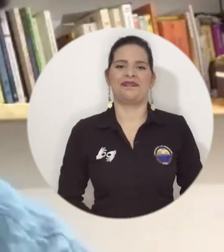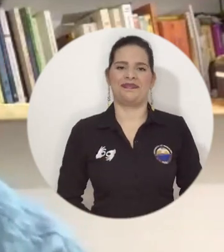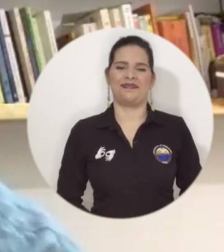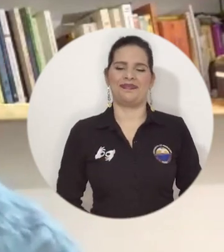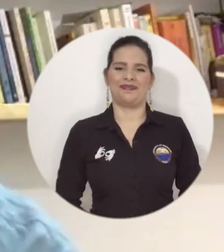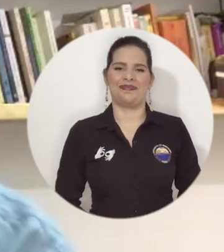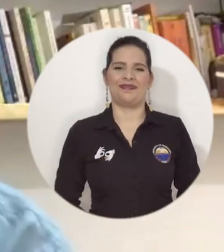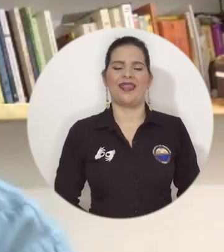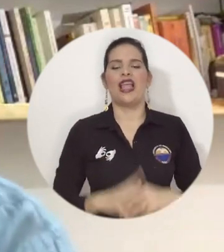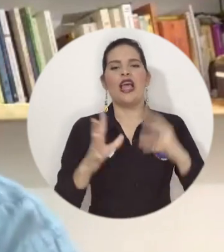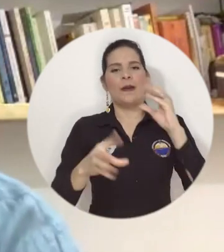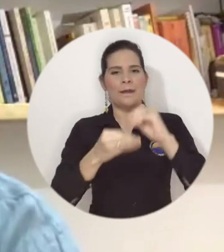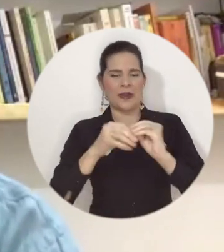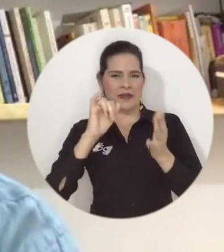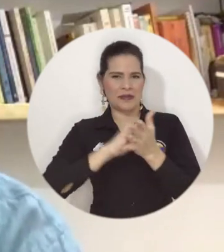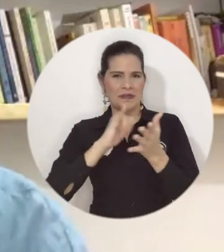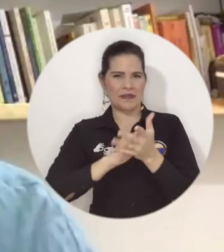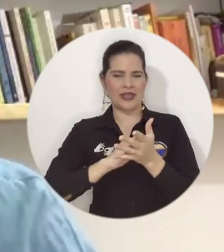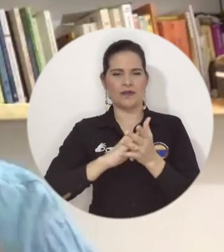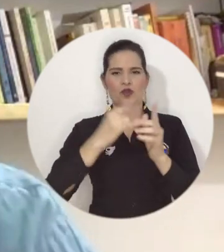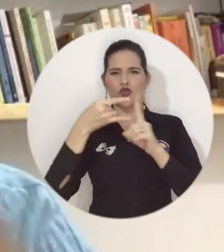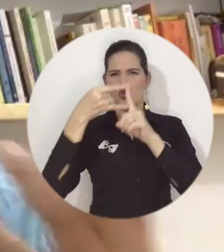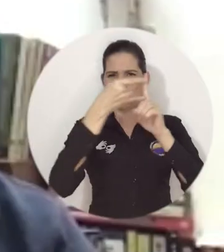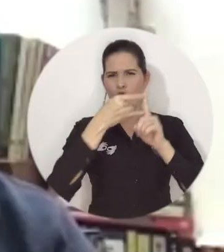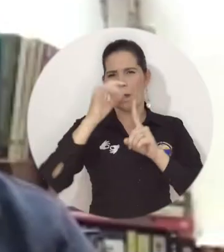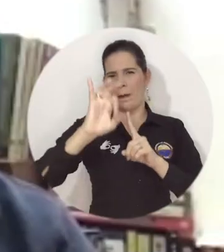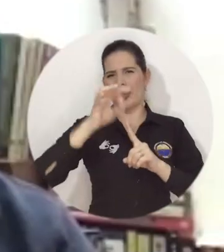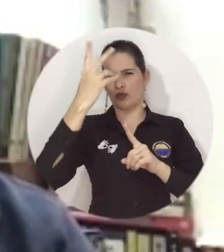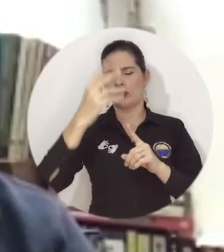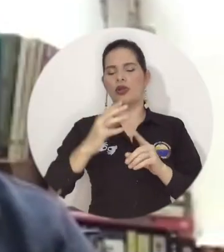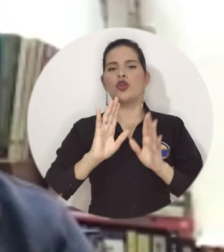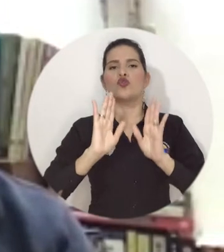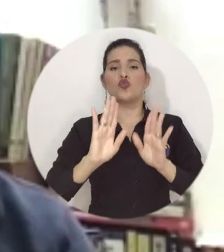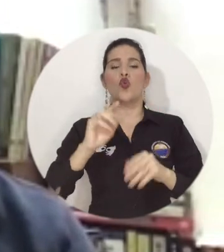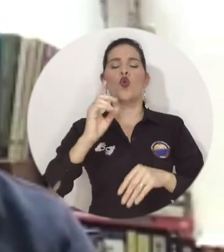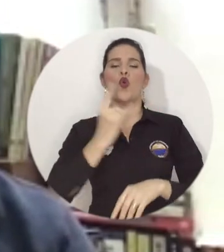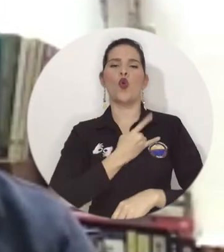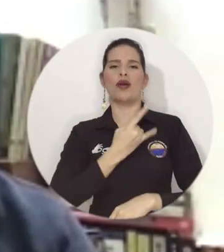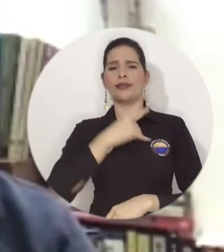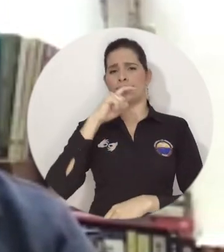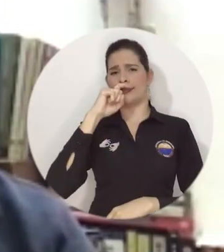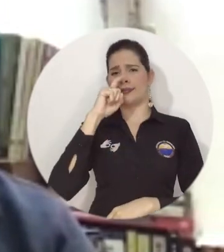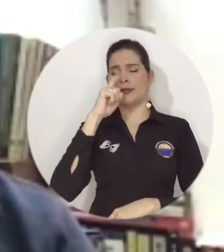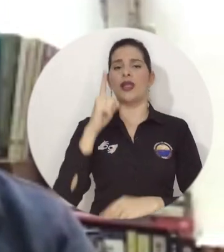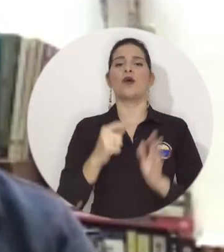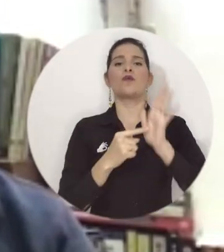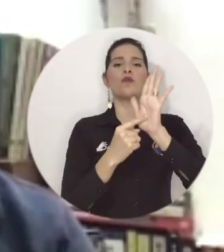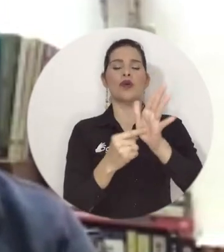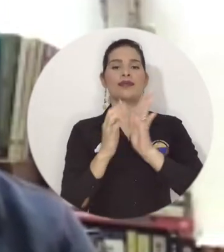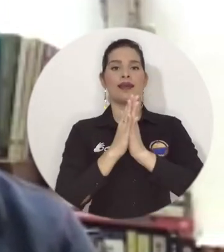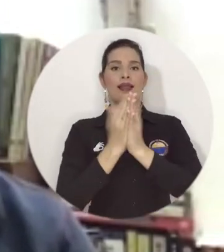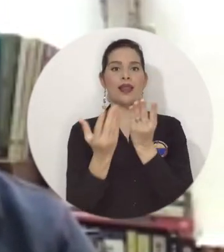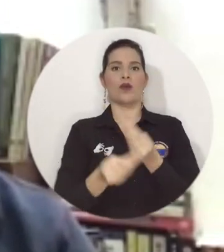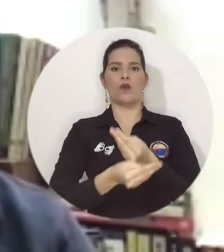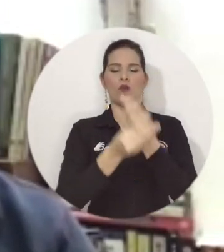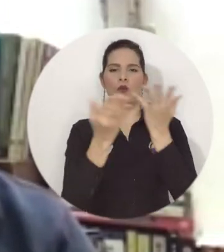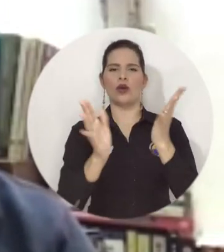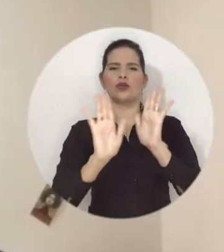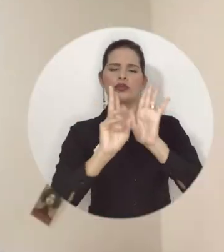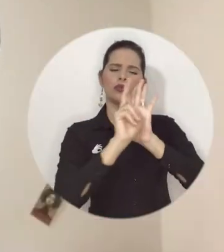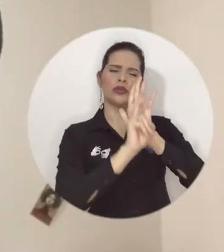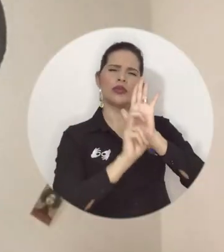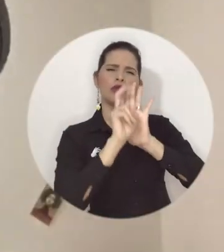los compiladores Roberto Almanza Hernández y Víctor Hugo Pacheco Chávez, con el sello de la editorial